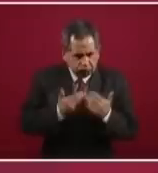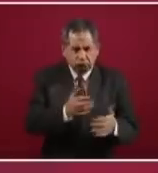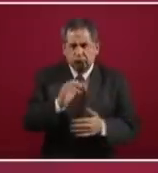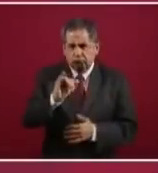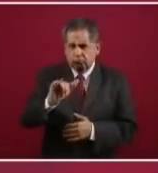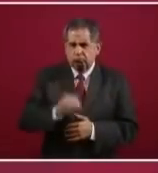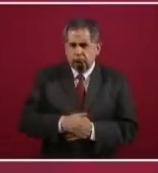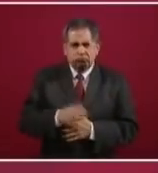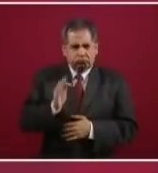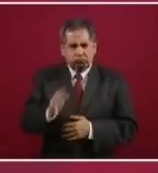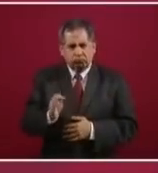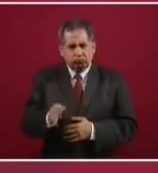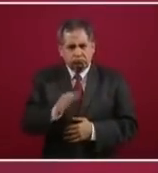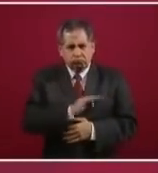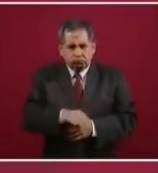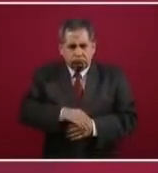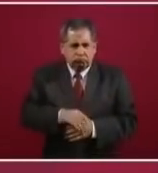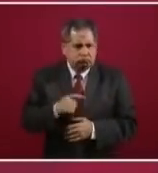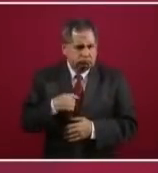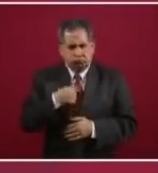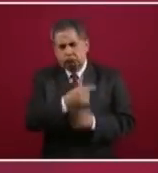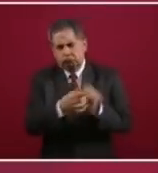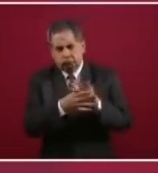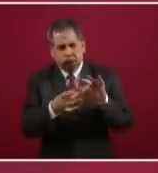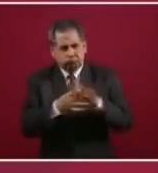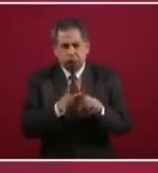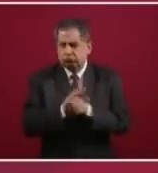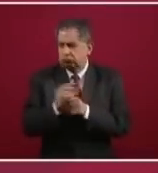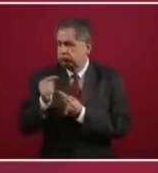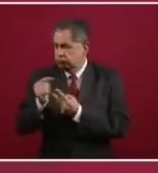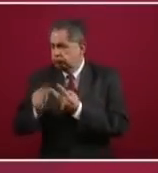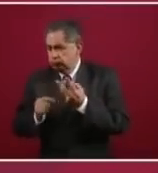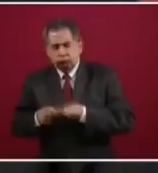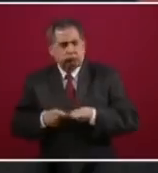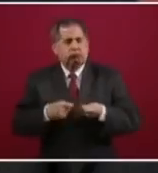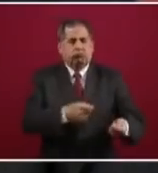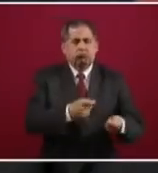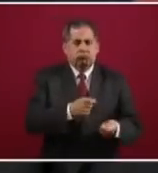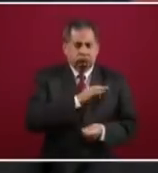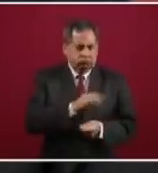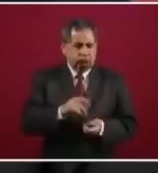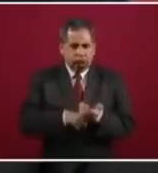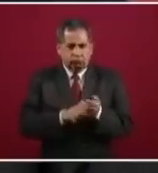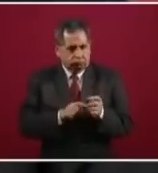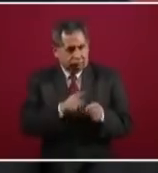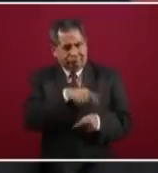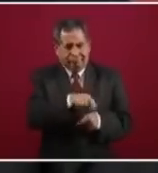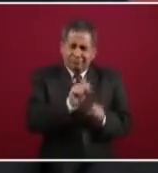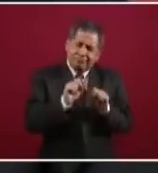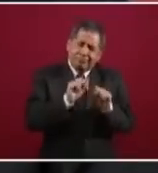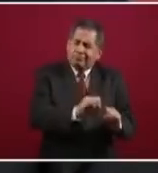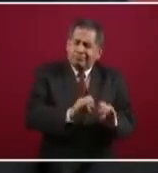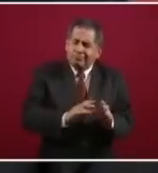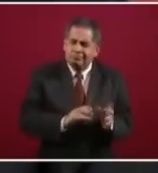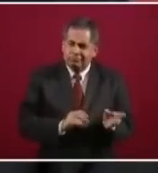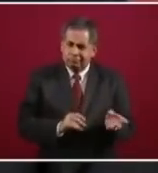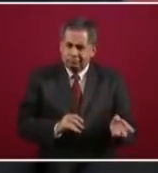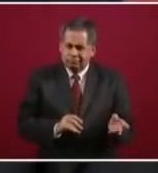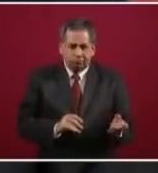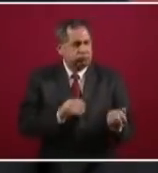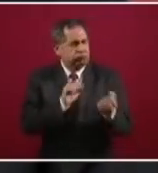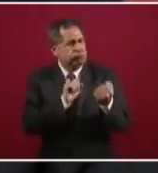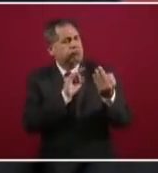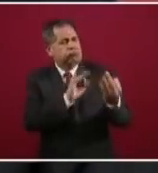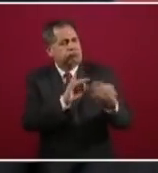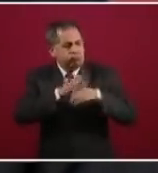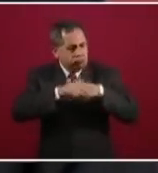disposición de hacerlo y de explicarles lo que se está haciendo. A ellos sí les daríamos